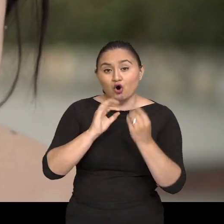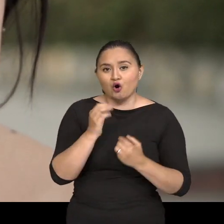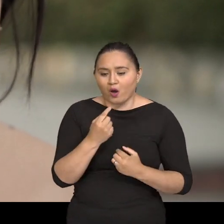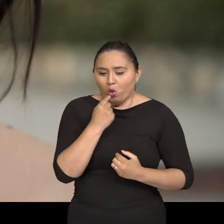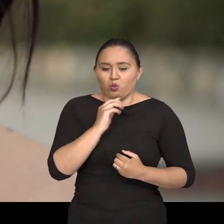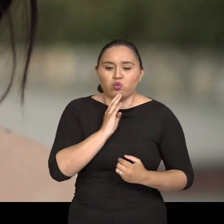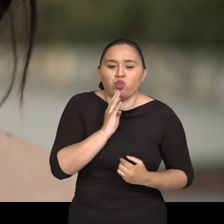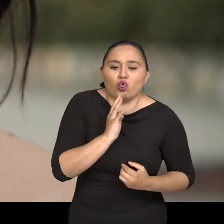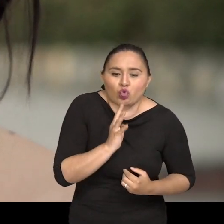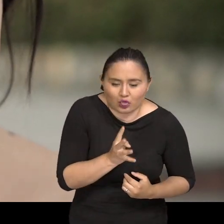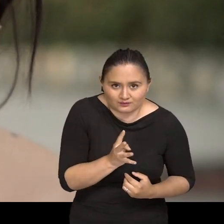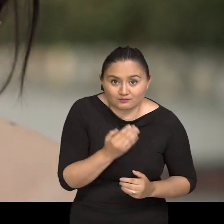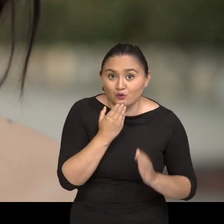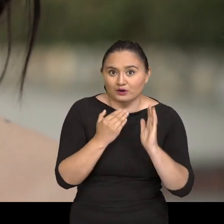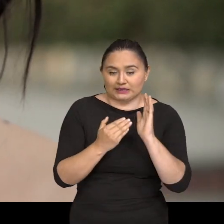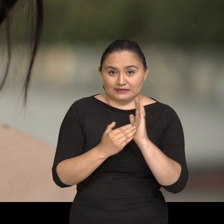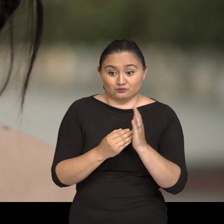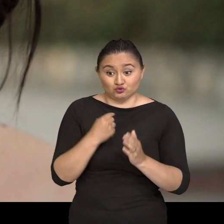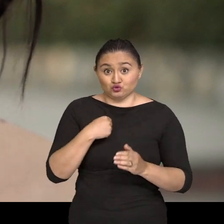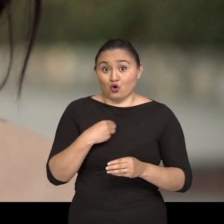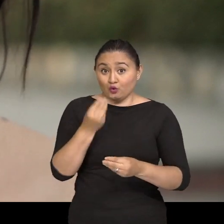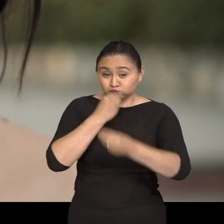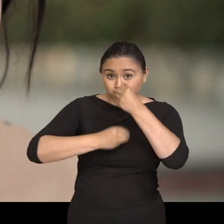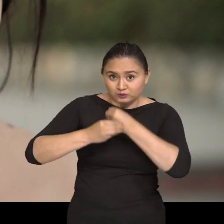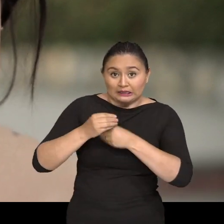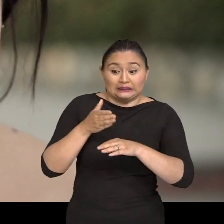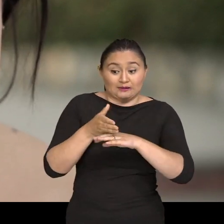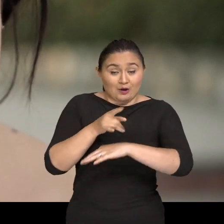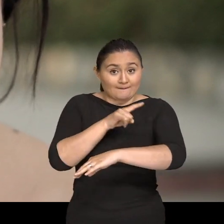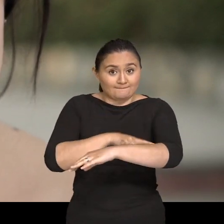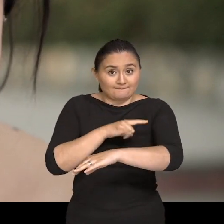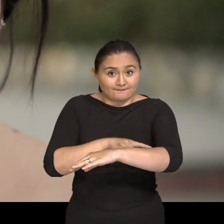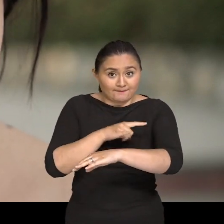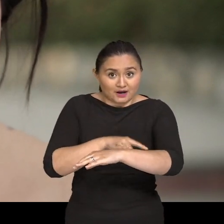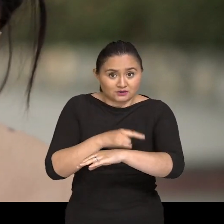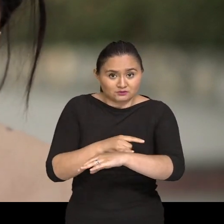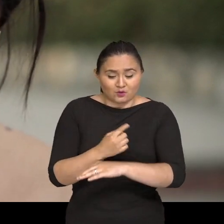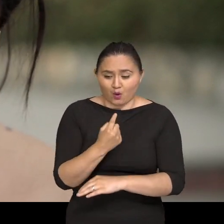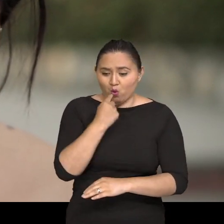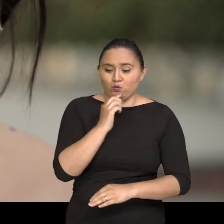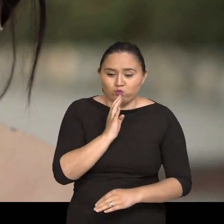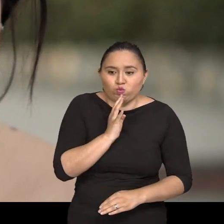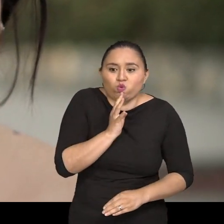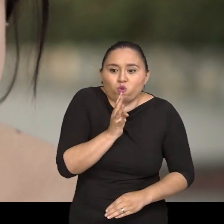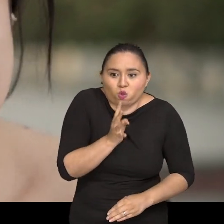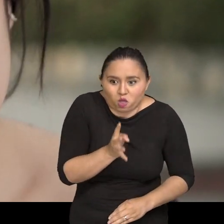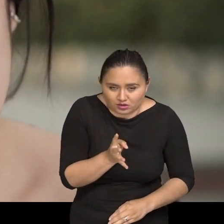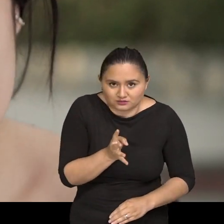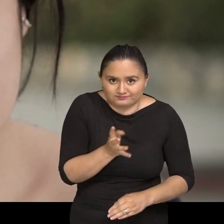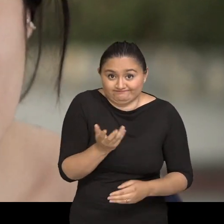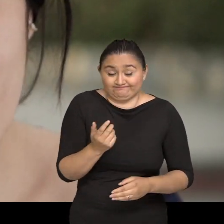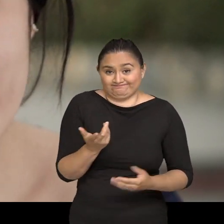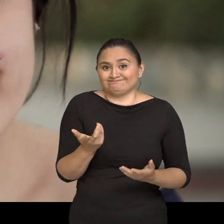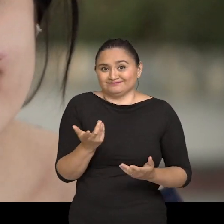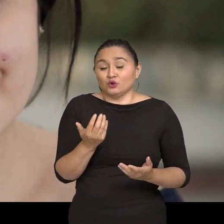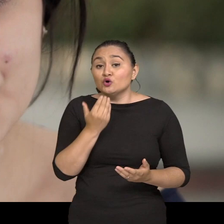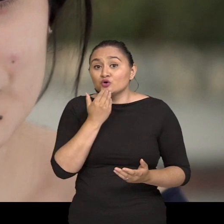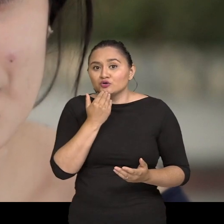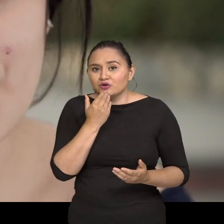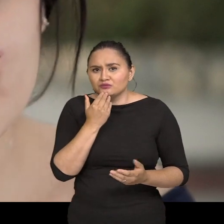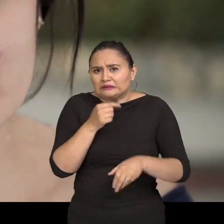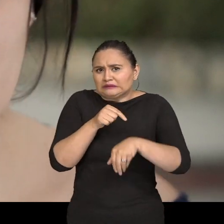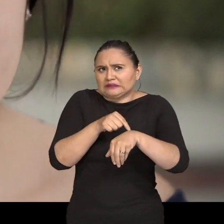comía algo se iba al baño así y me metía cualquier cosa y luego lo vomitaba y solamente fue por